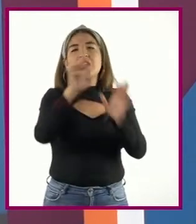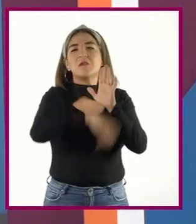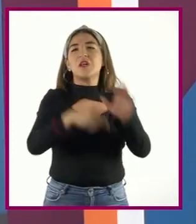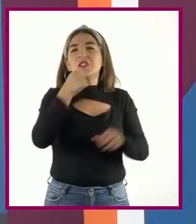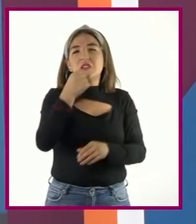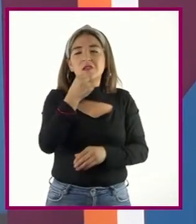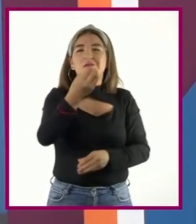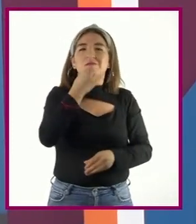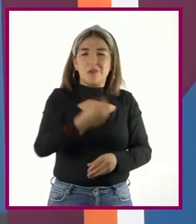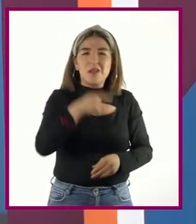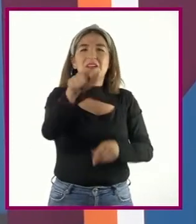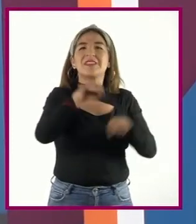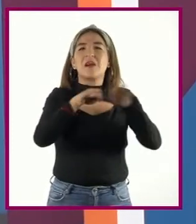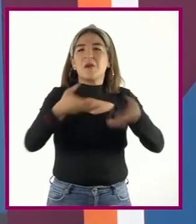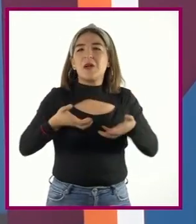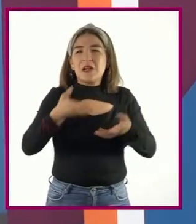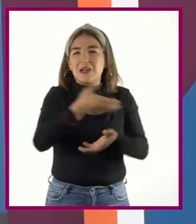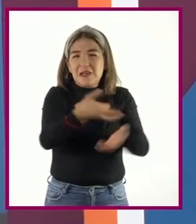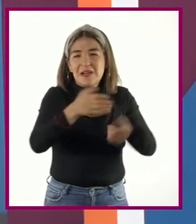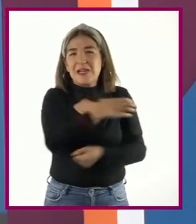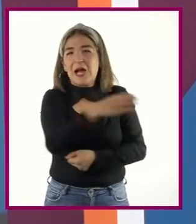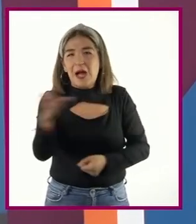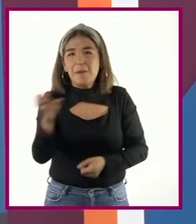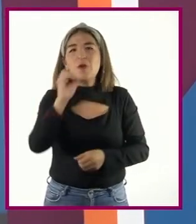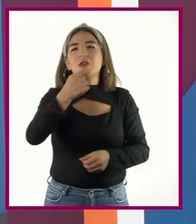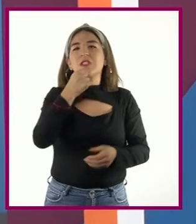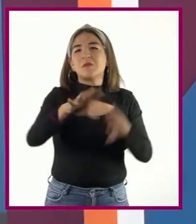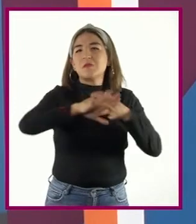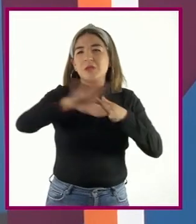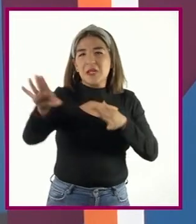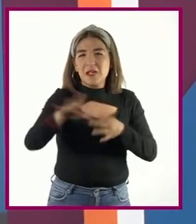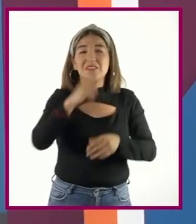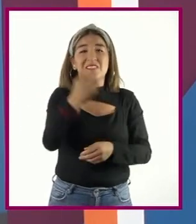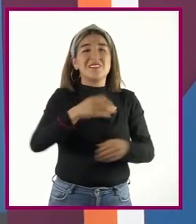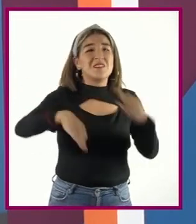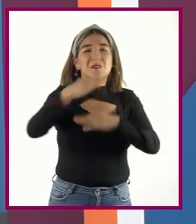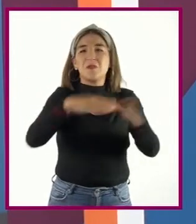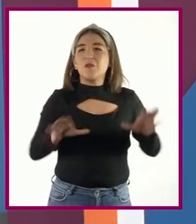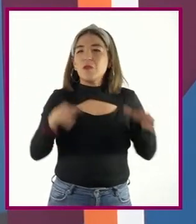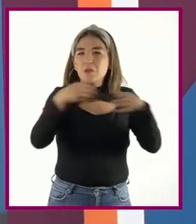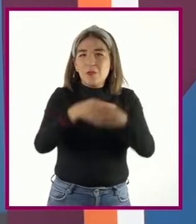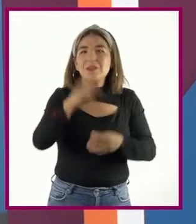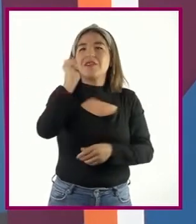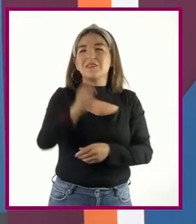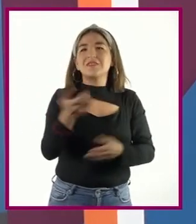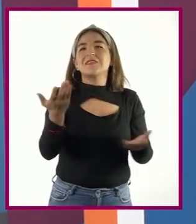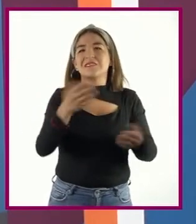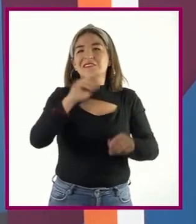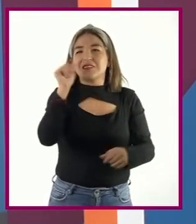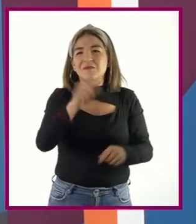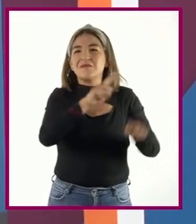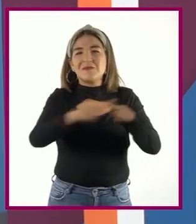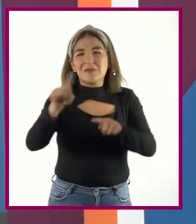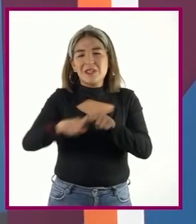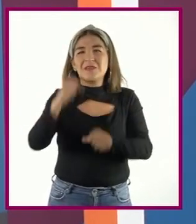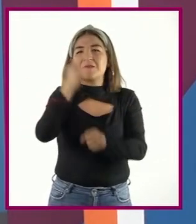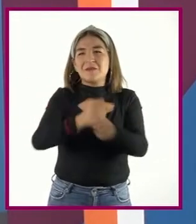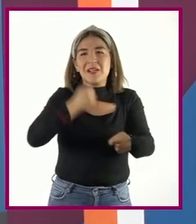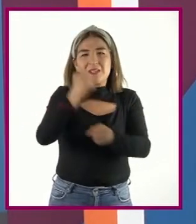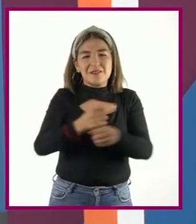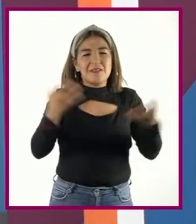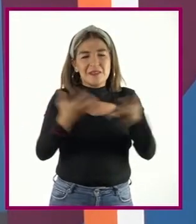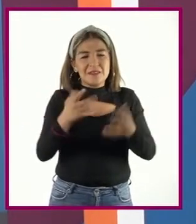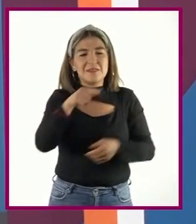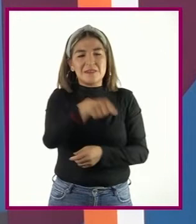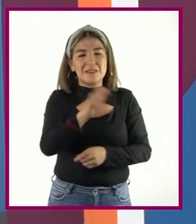niños jornaleros agrícolas, migrantes o a toda una comunidad, como sucede con algunas prácticas